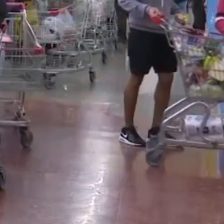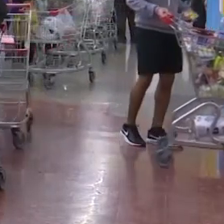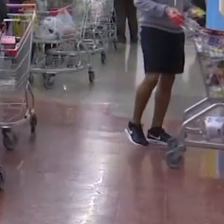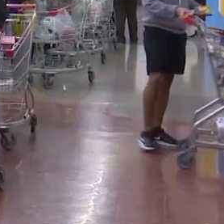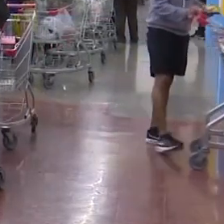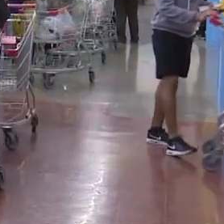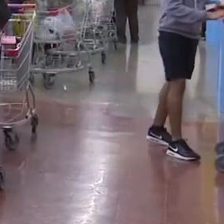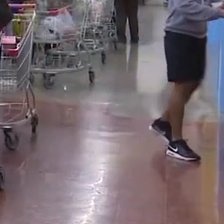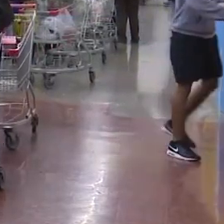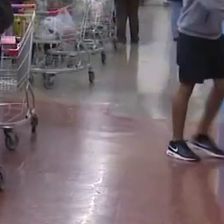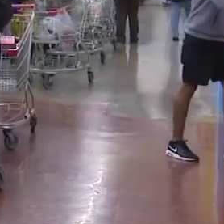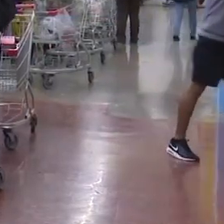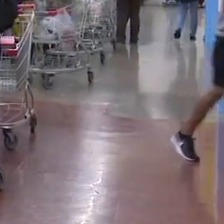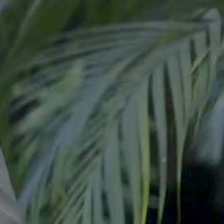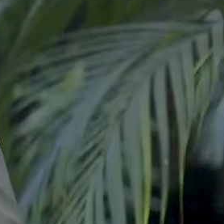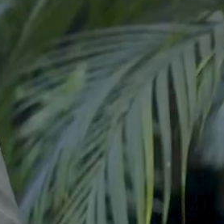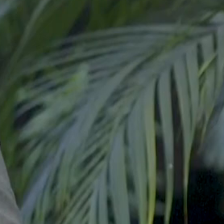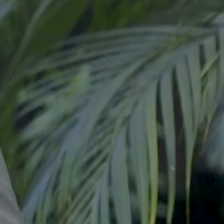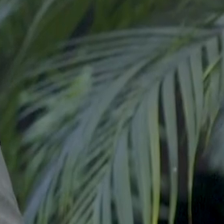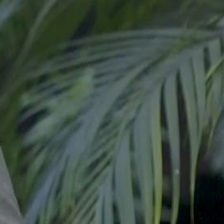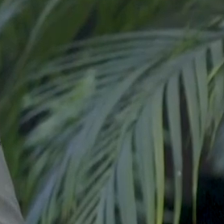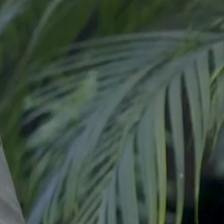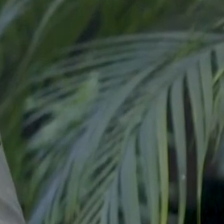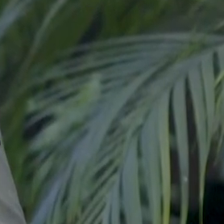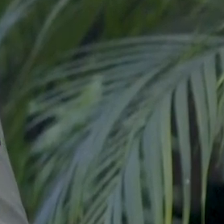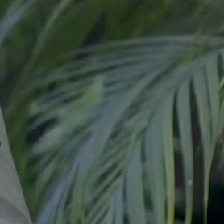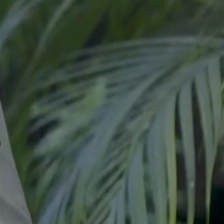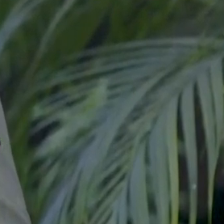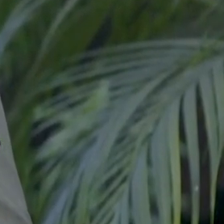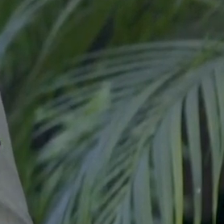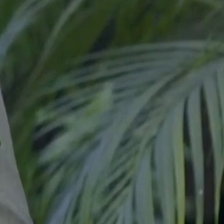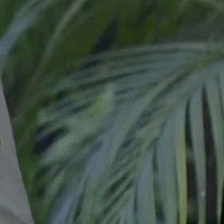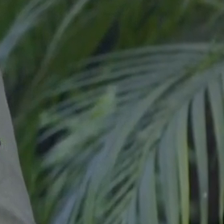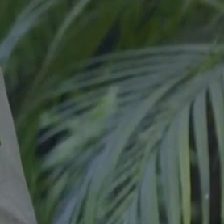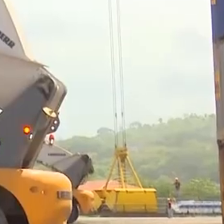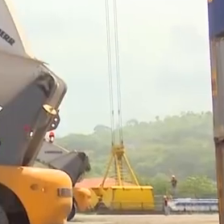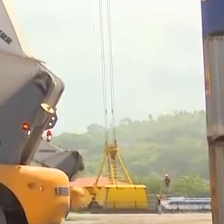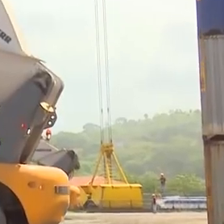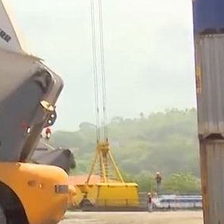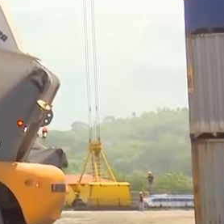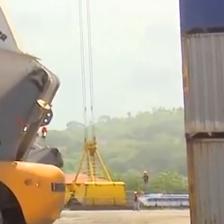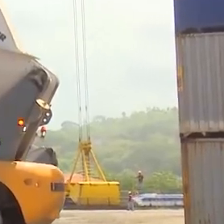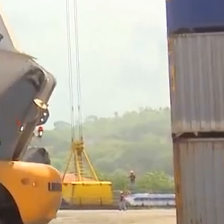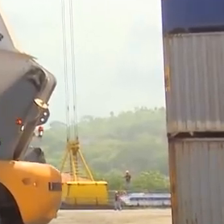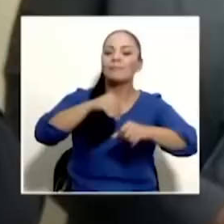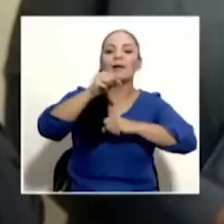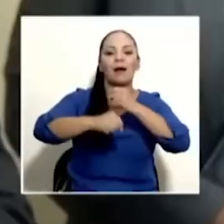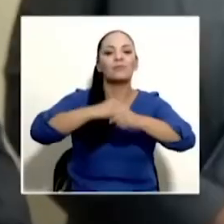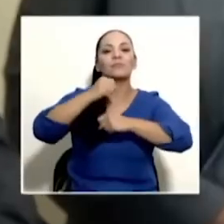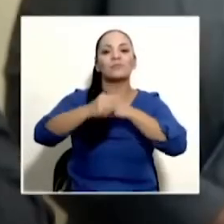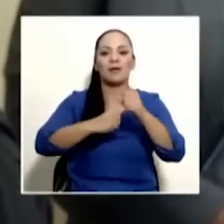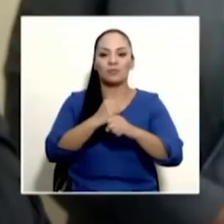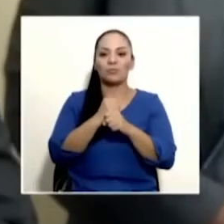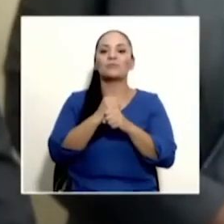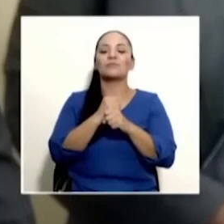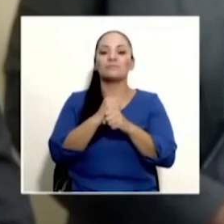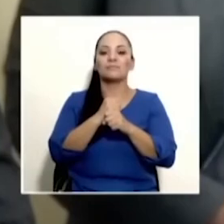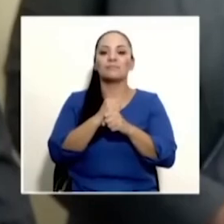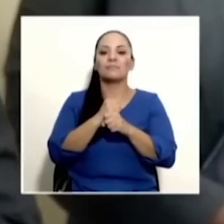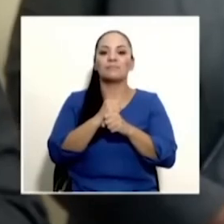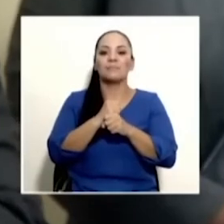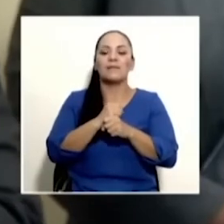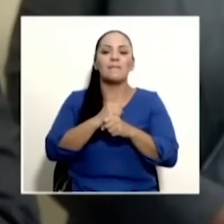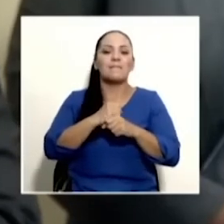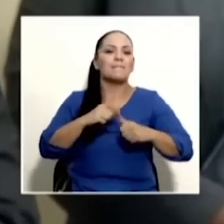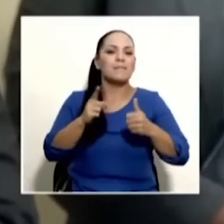pensando en quienes antes no se había pensado. Nos garantizamos que el arroz, al ingresar al país, pague menos aranceles. Los principales